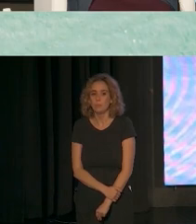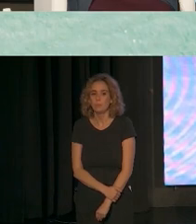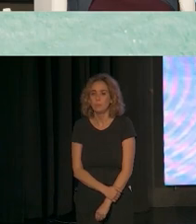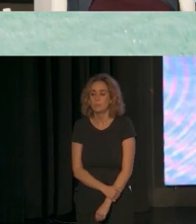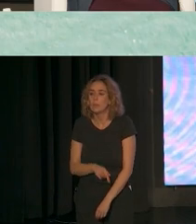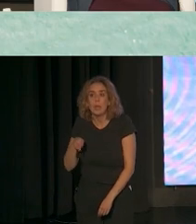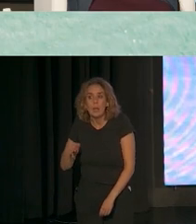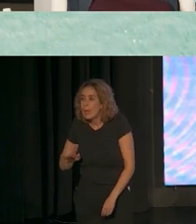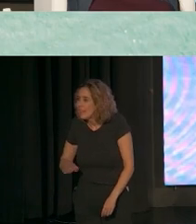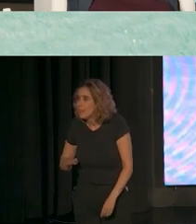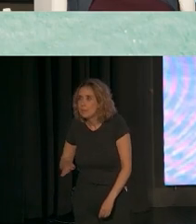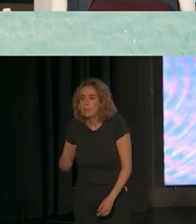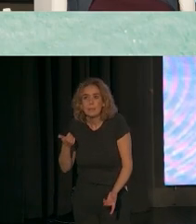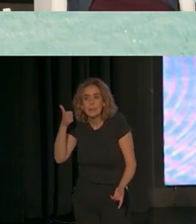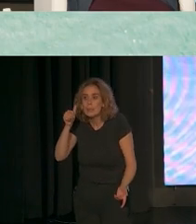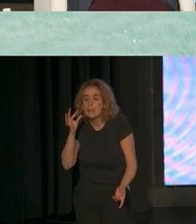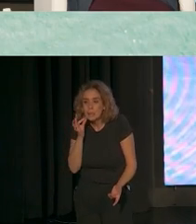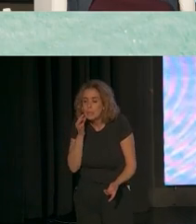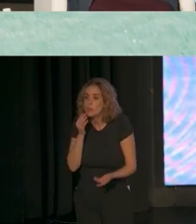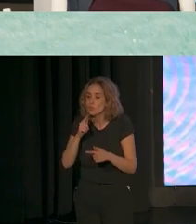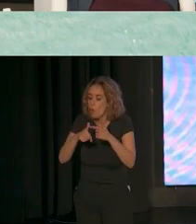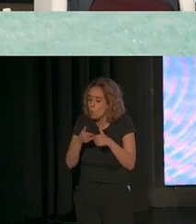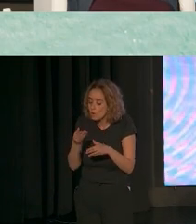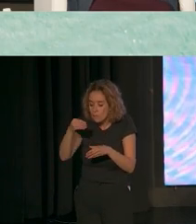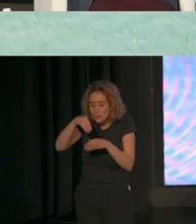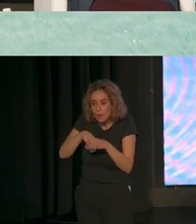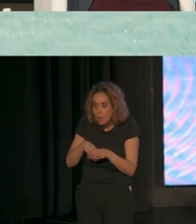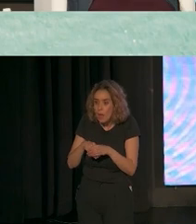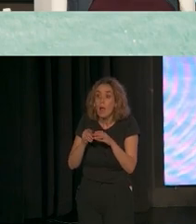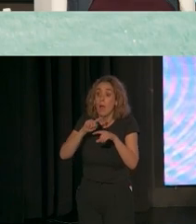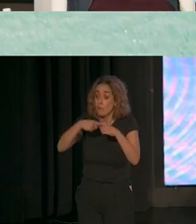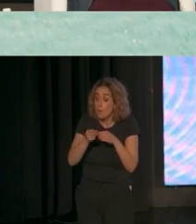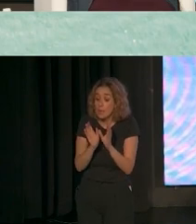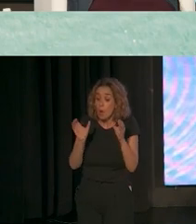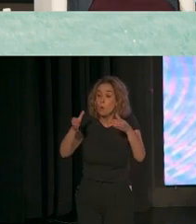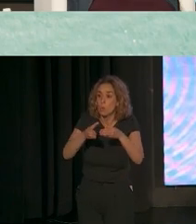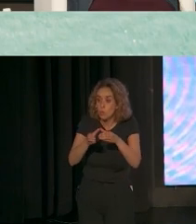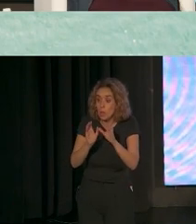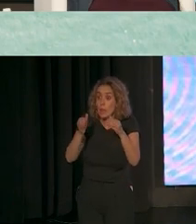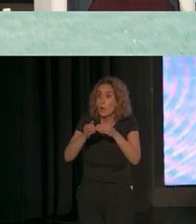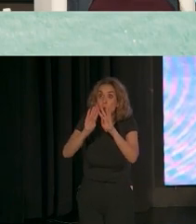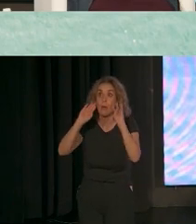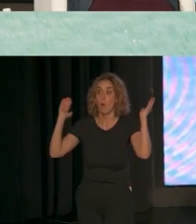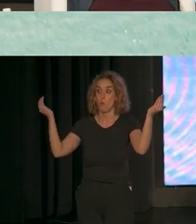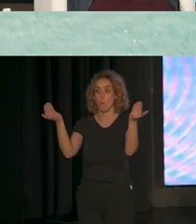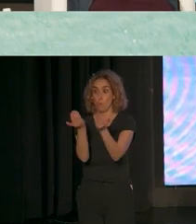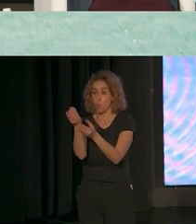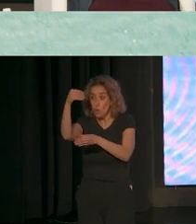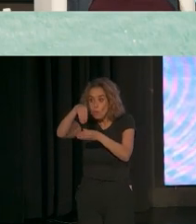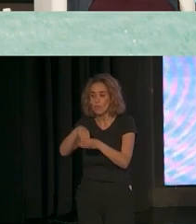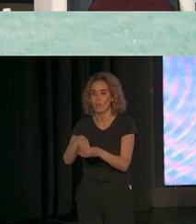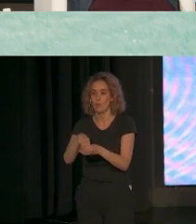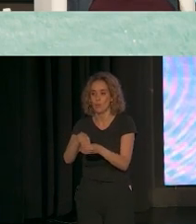El niño evidentemente siempre está en mitad de una familia, la familia está en mitad de una comunidad, la comunidad en mitad de un mundo. Y es